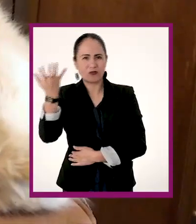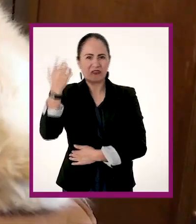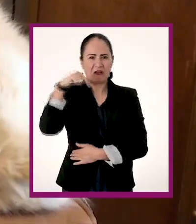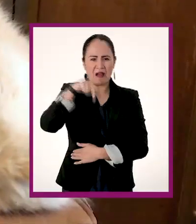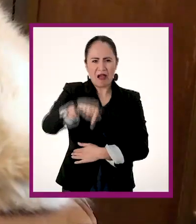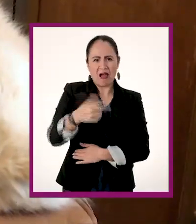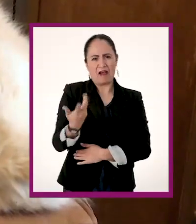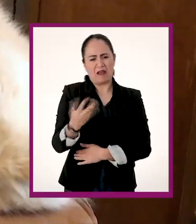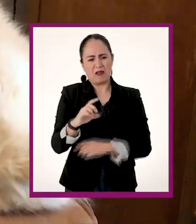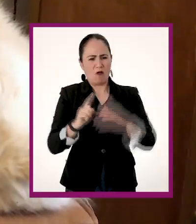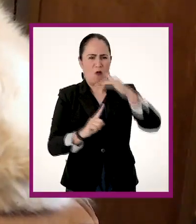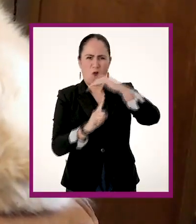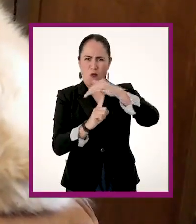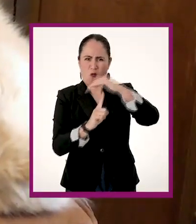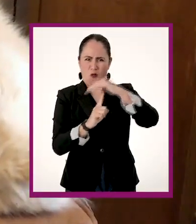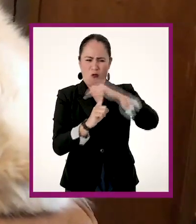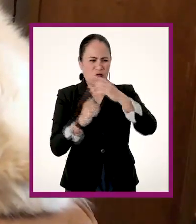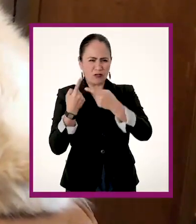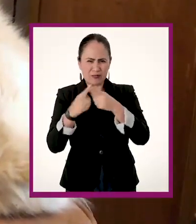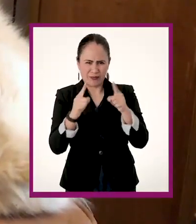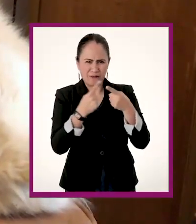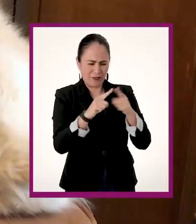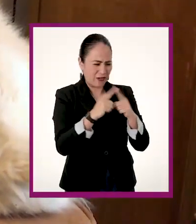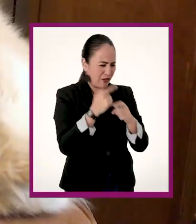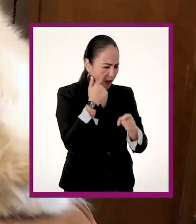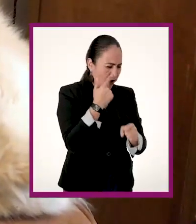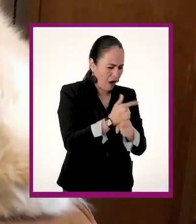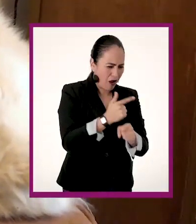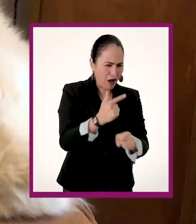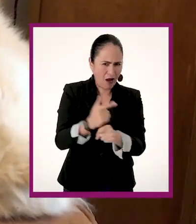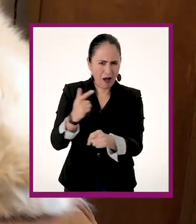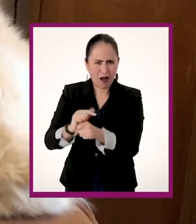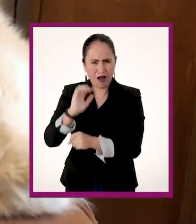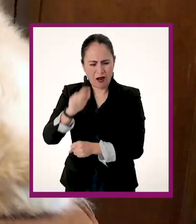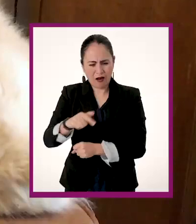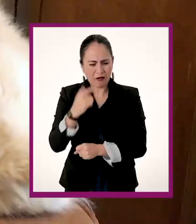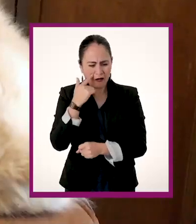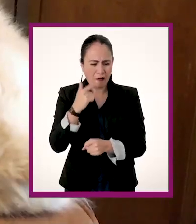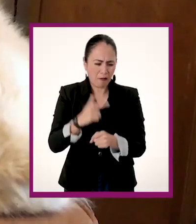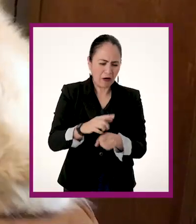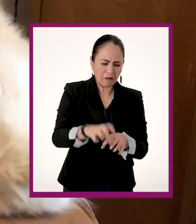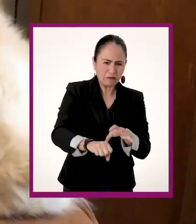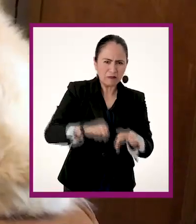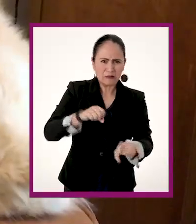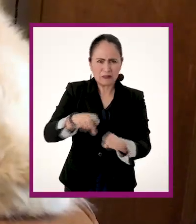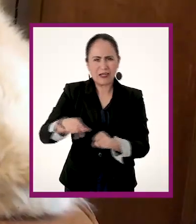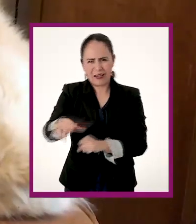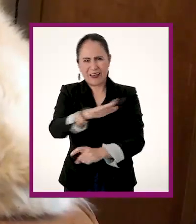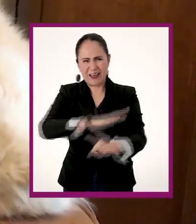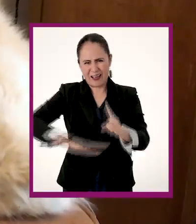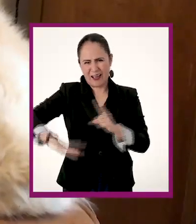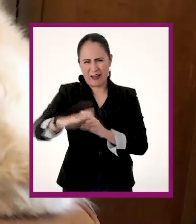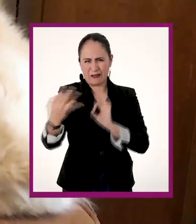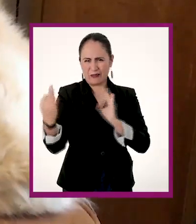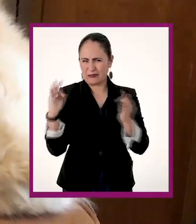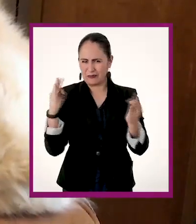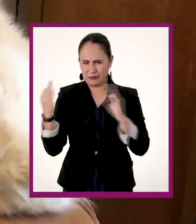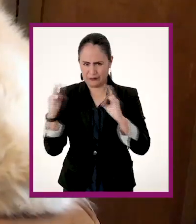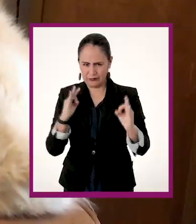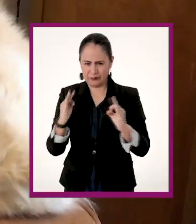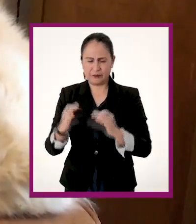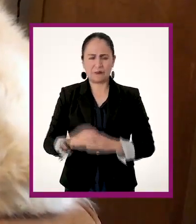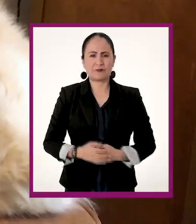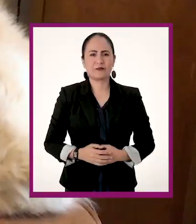ejemplo, las especies de hongos que hay cercanos a la zona donde